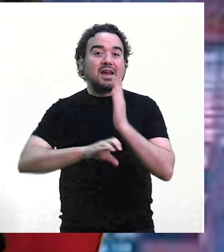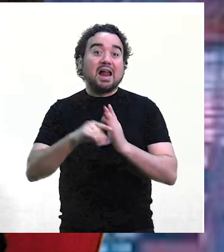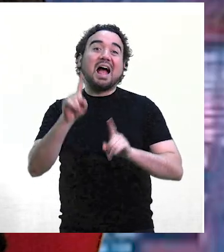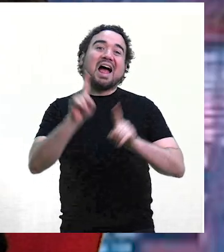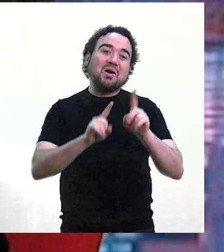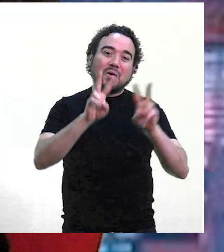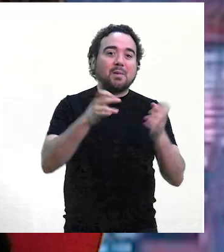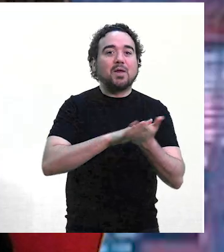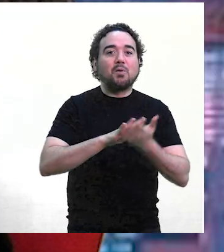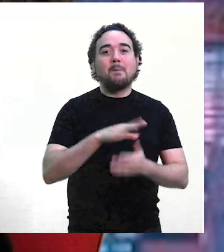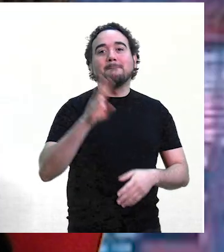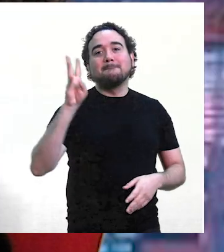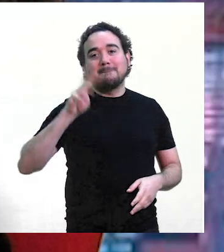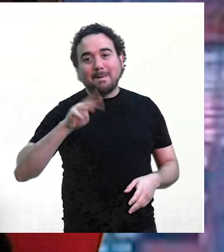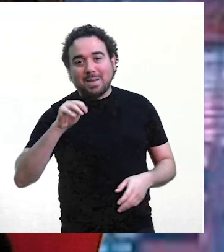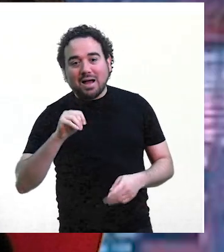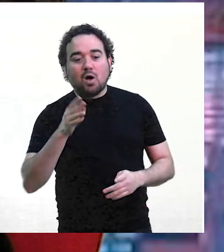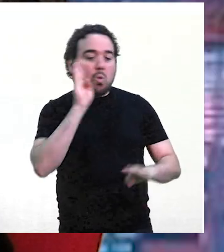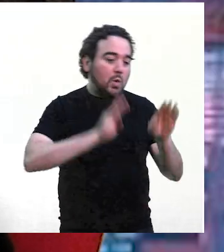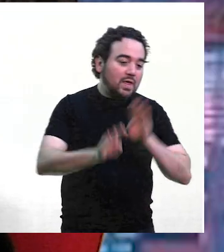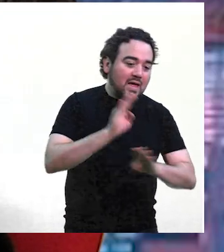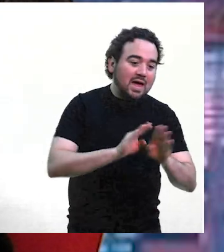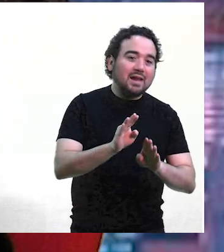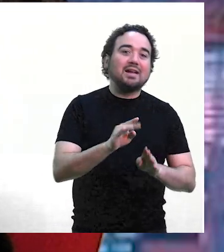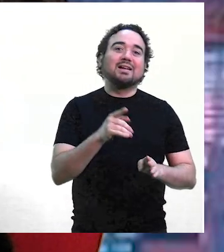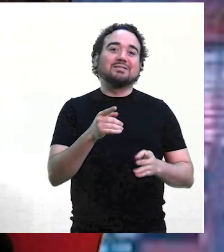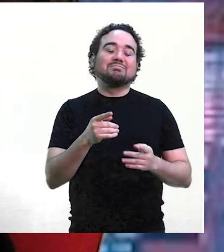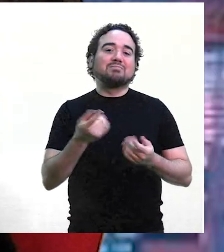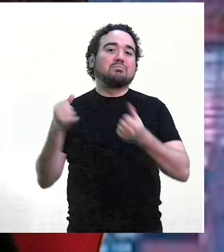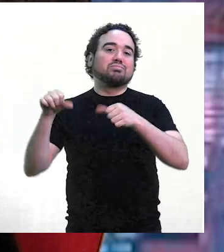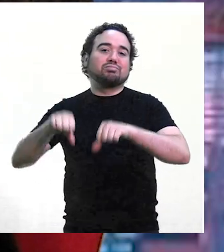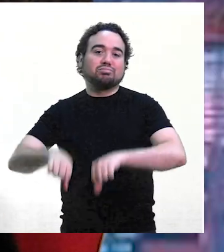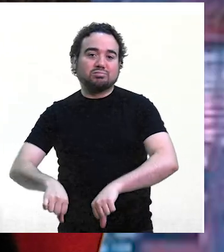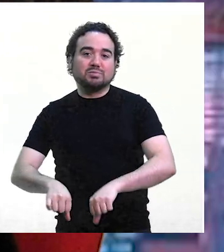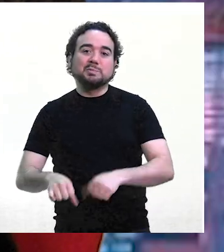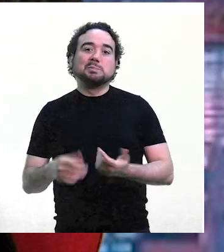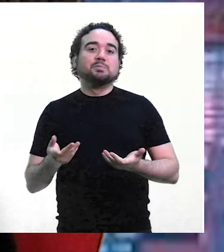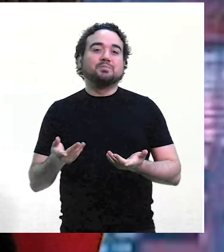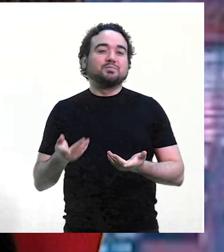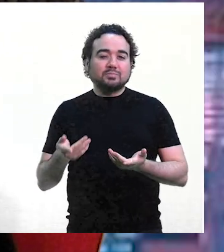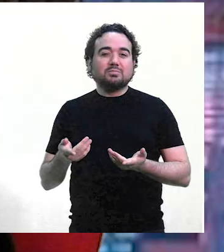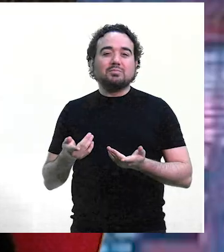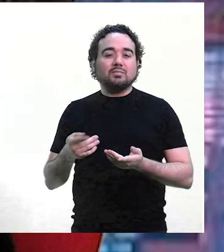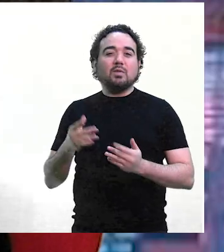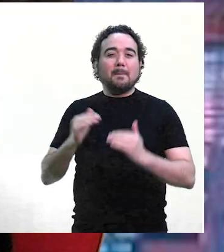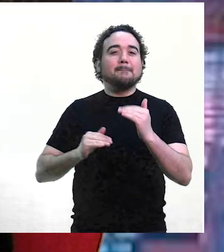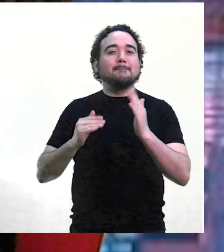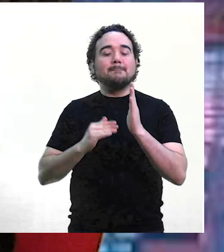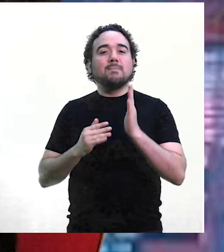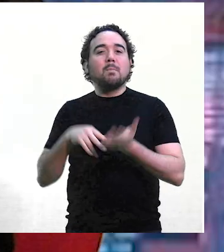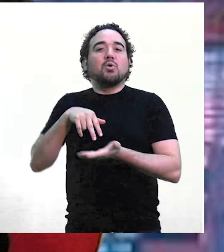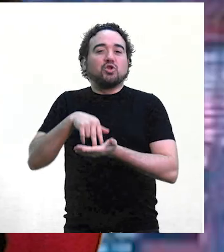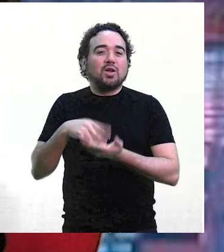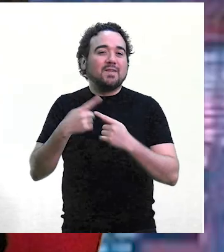la vida de las mujeres, como por ejemplo la maternidad, que en algunos casos, Claro. el tema de los cuidados, y eso obviamente va en desmedro porque no tienen las mismas, que deberían ser